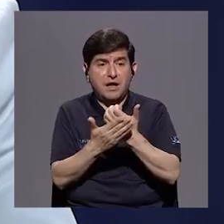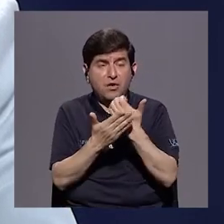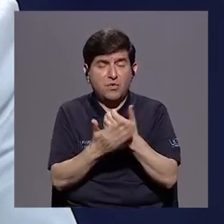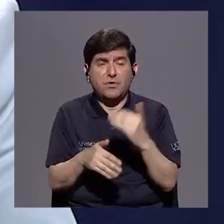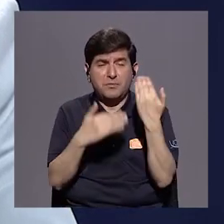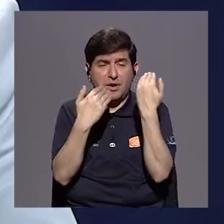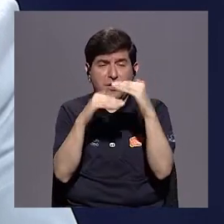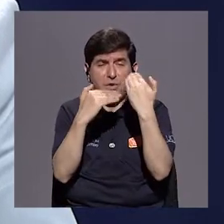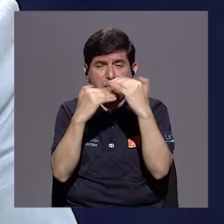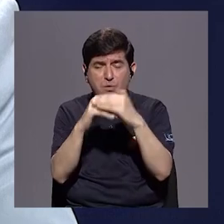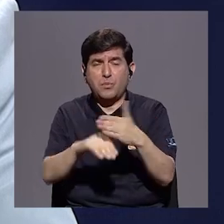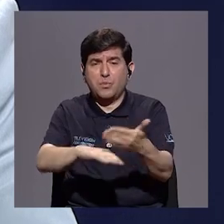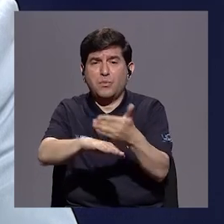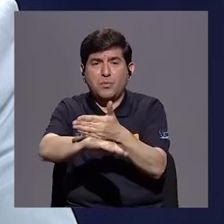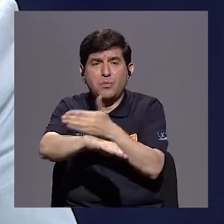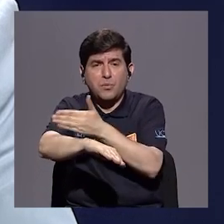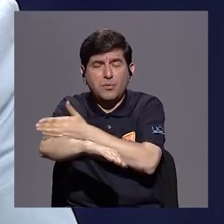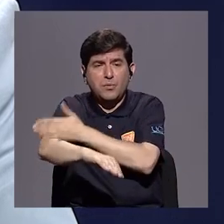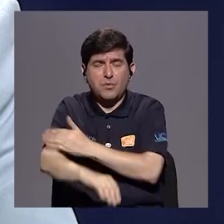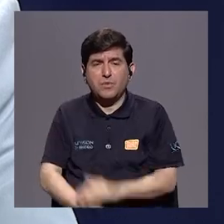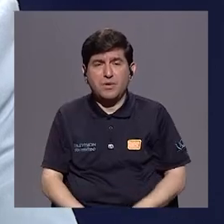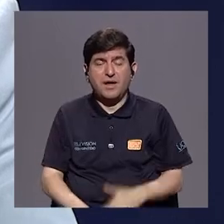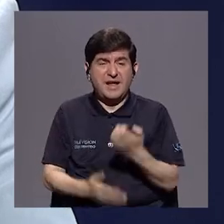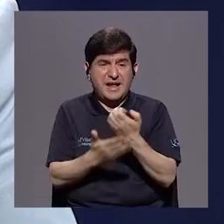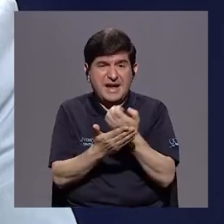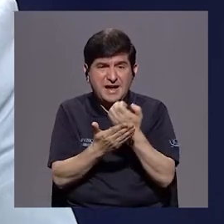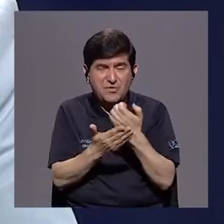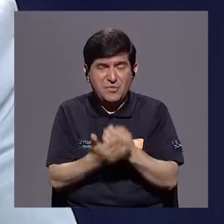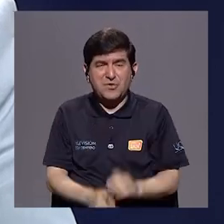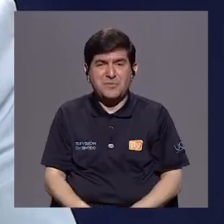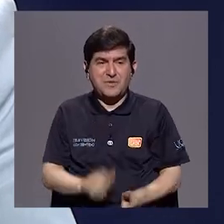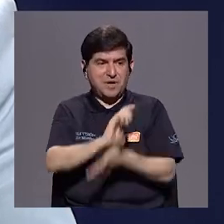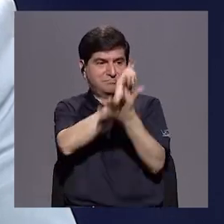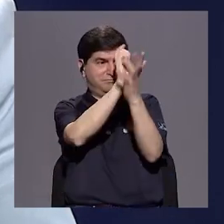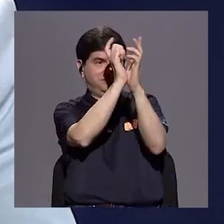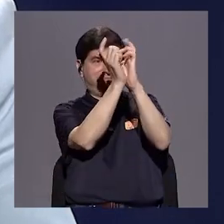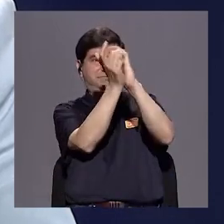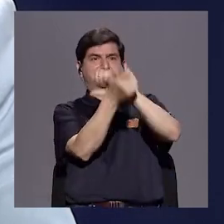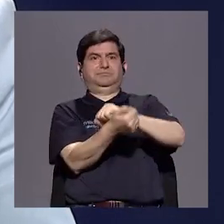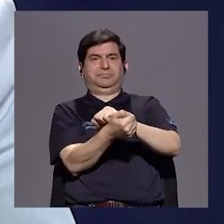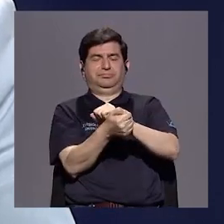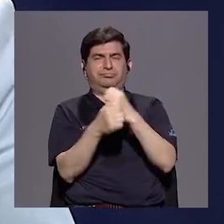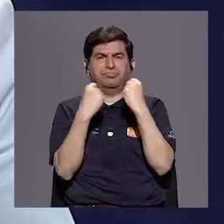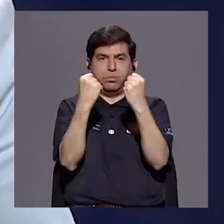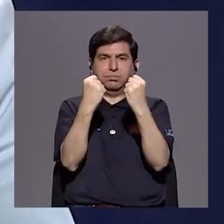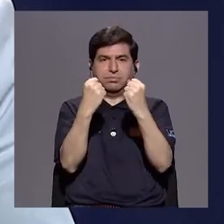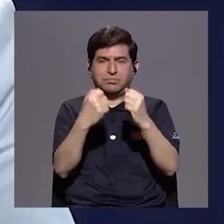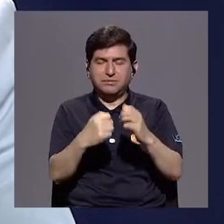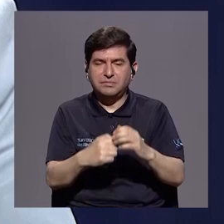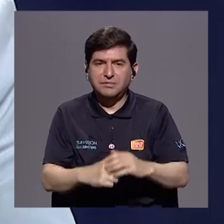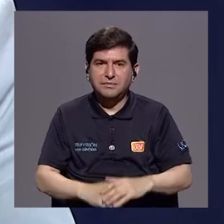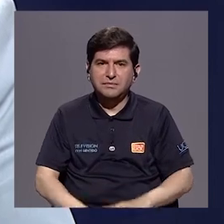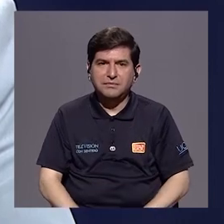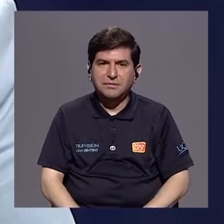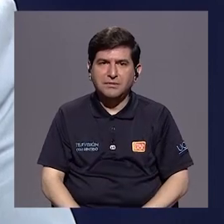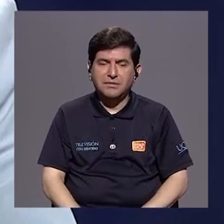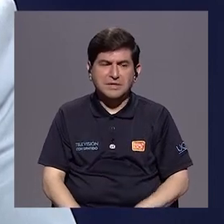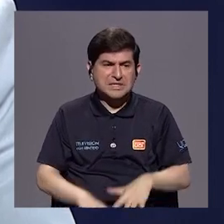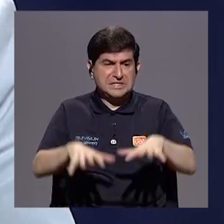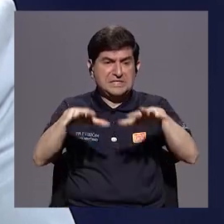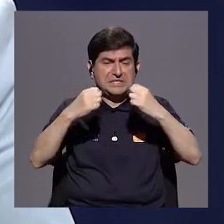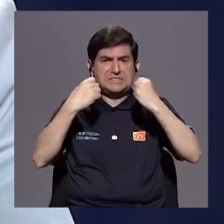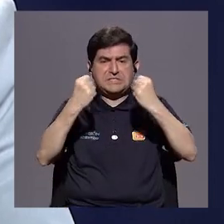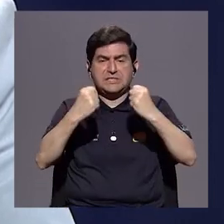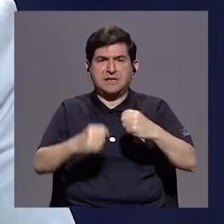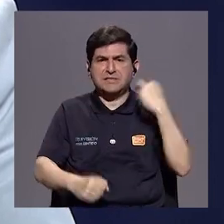reduciendo su tasa de crecimiento en una economía que vive una transformación muy fuerte y un